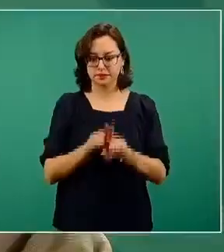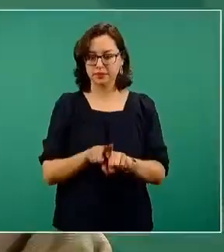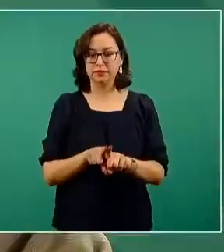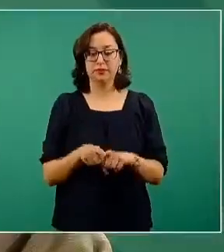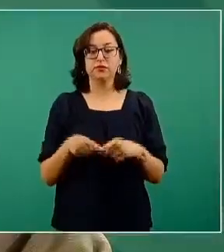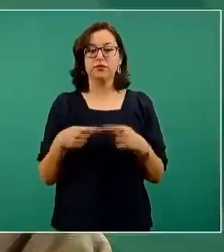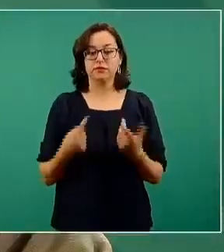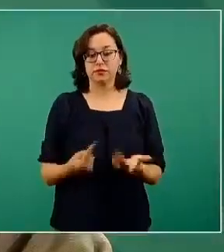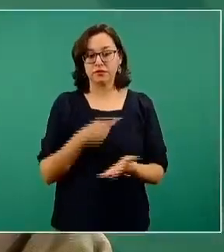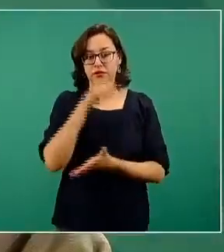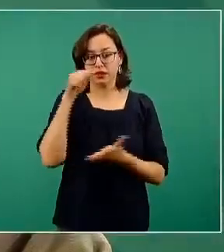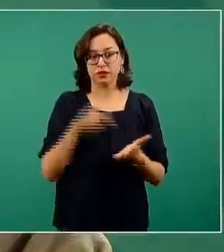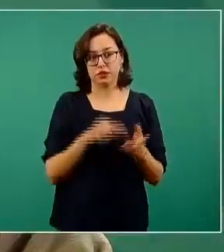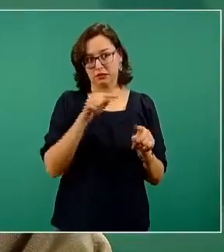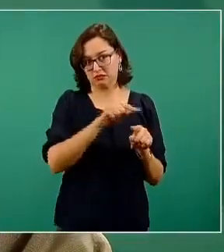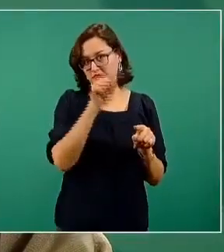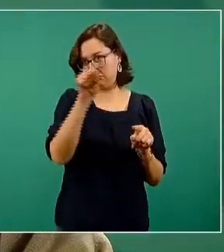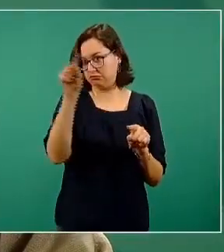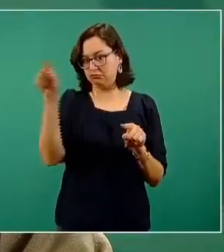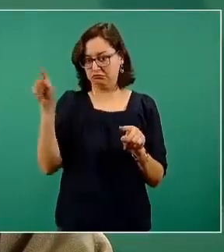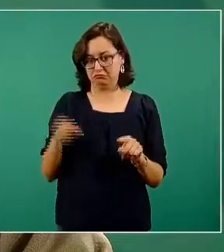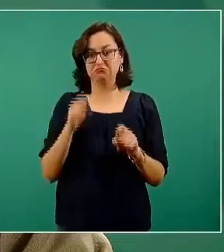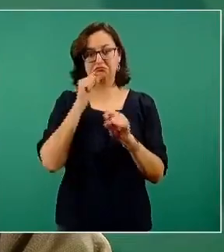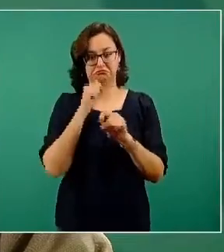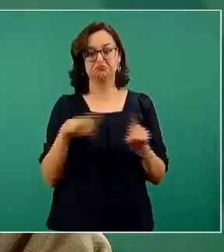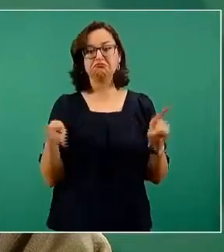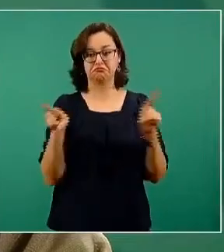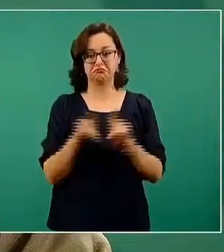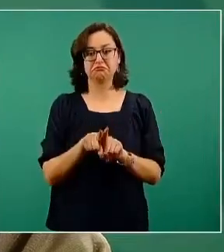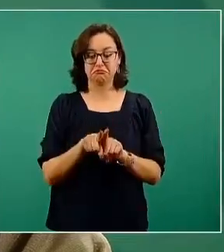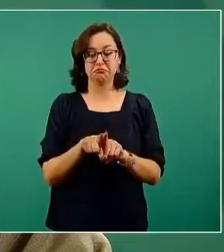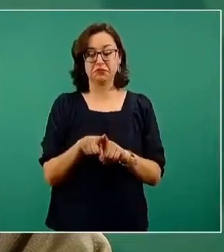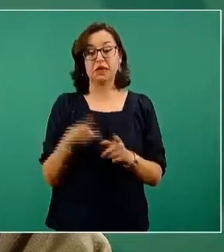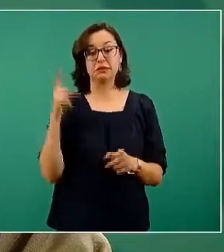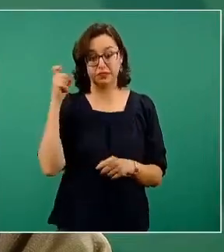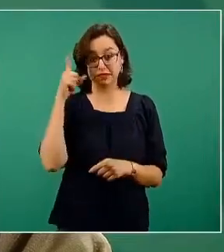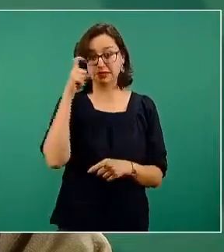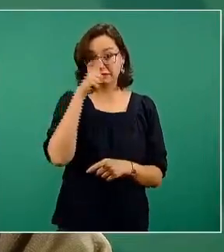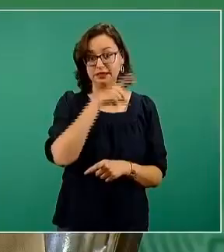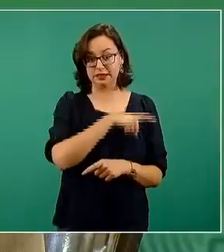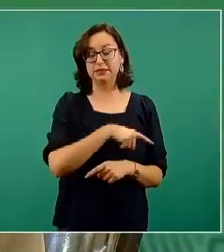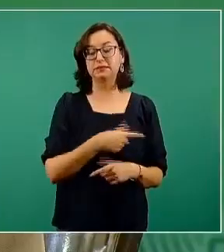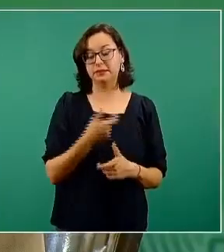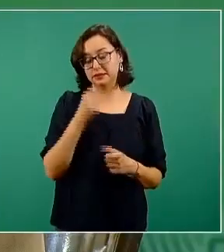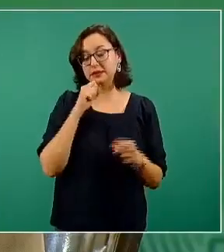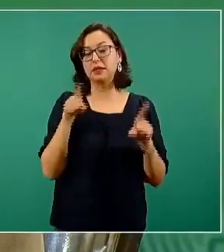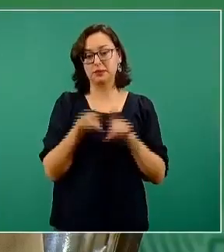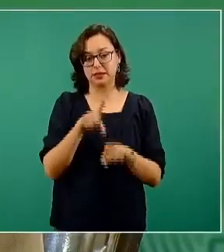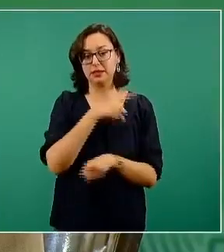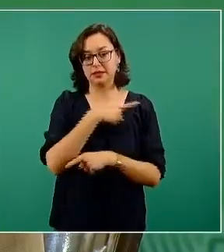en zonas marginadas urbanas que también representan una enorme prioridad, ¿no? Entonces,